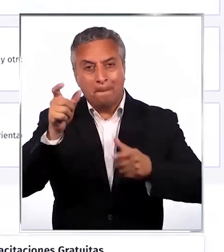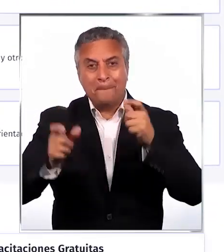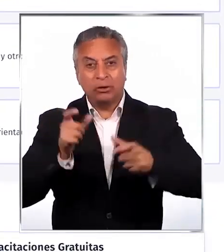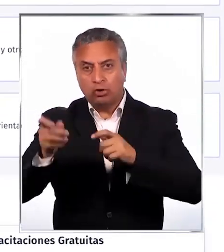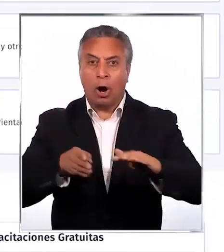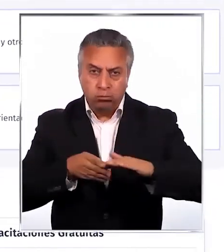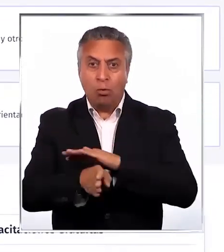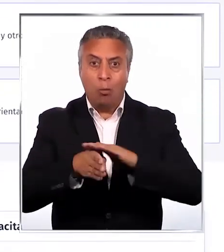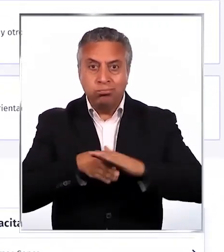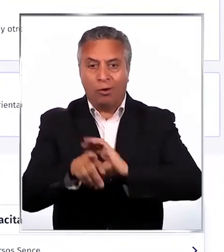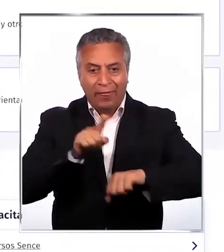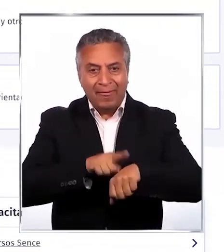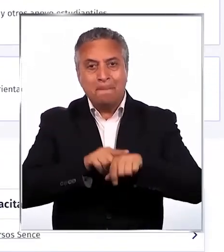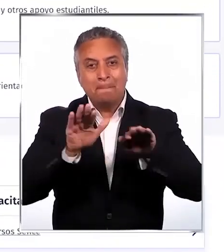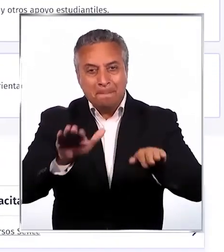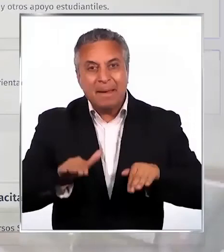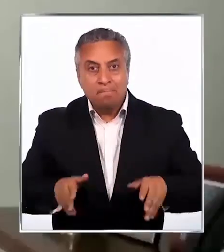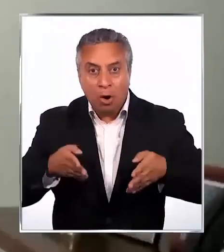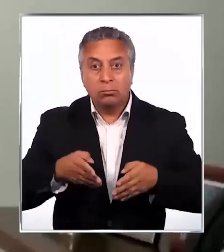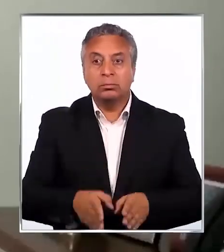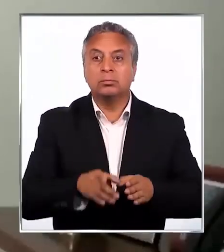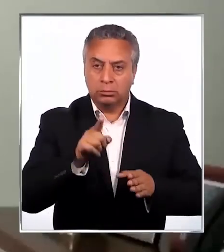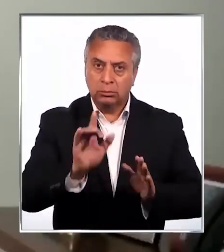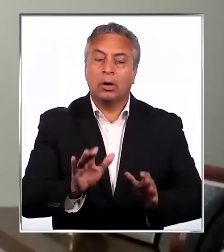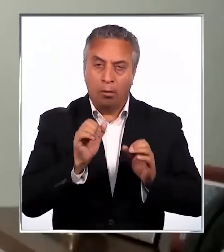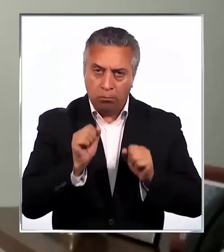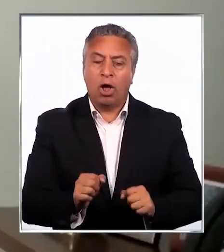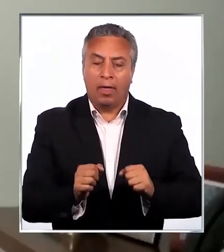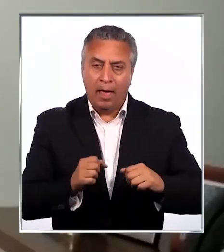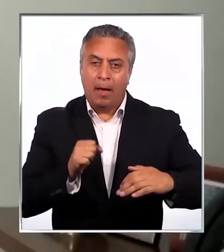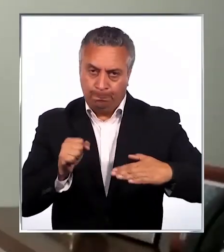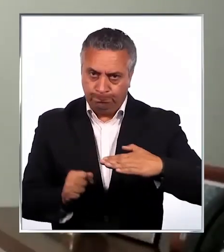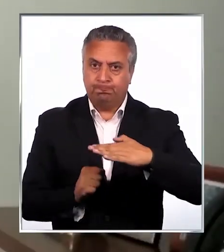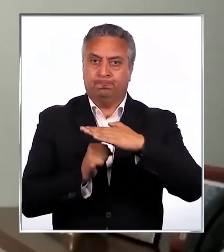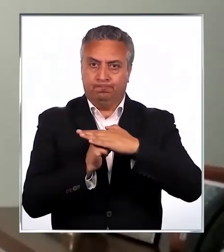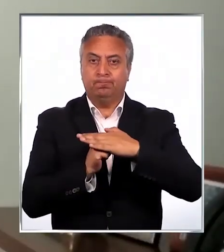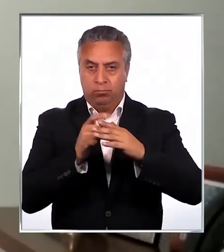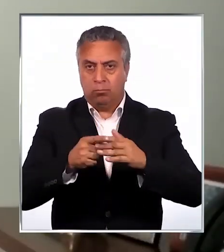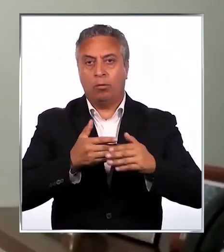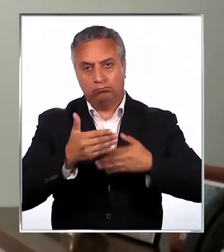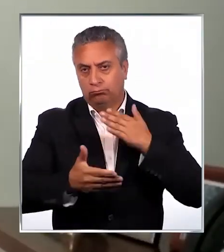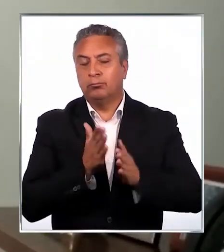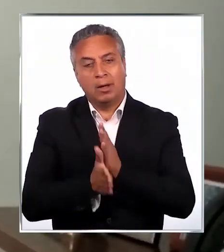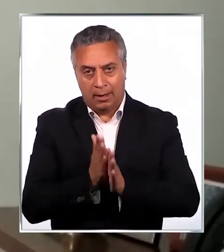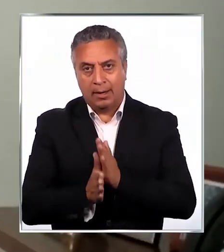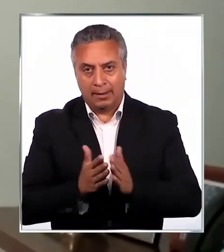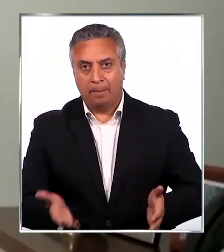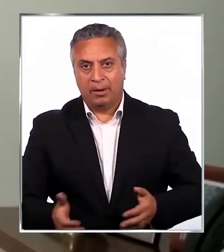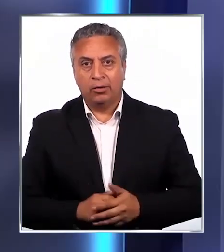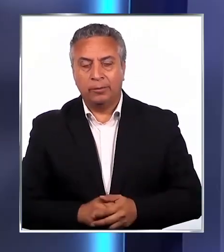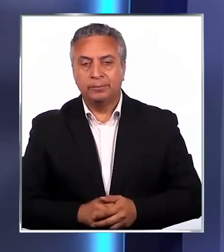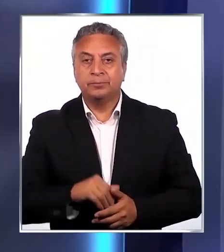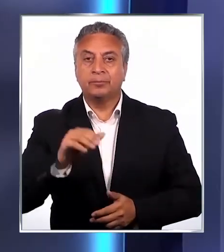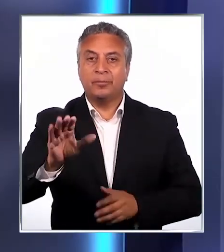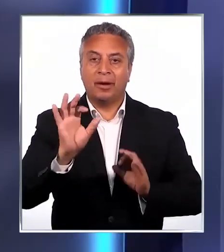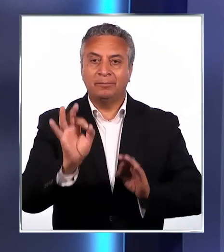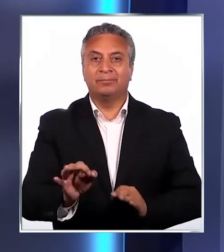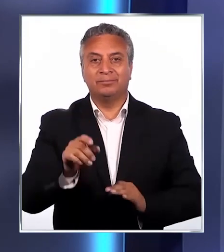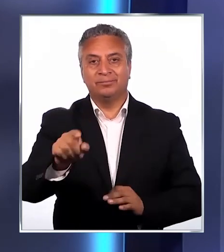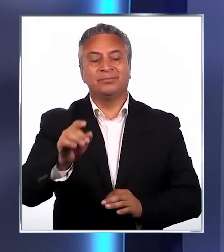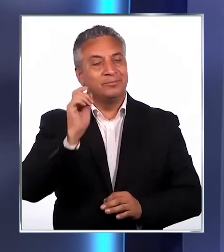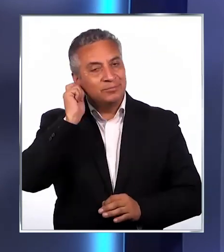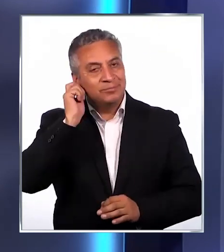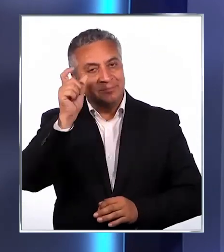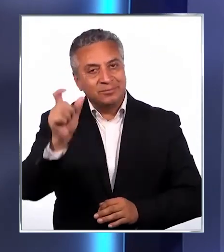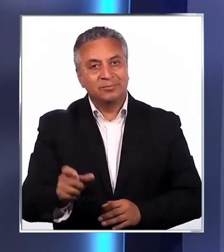está entrando al mismo tiempo, lo cierto es que deberíamos tener un soporte que permitiera que el proceso fuera bastante expedito. Bien, Carla Rubilar,